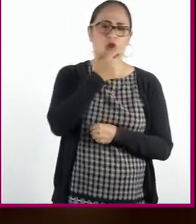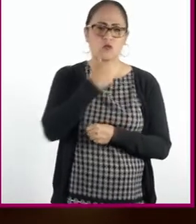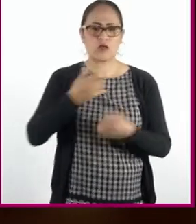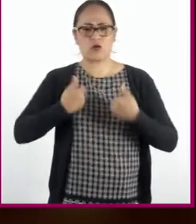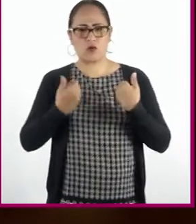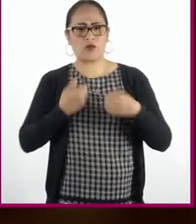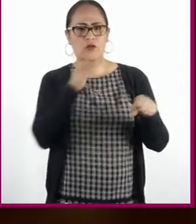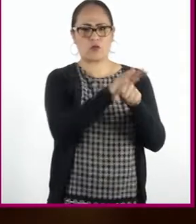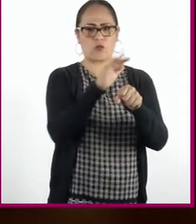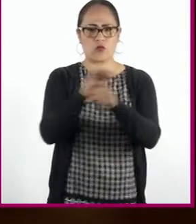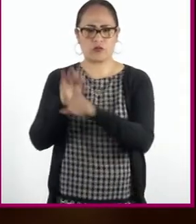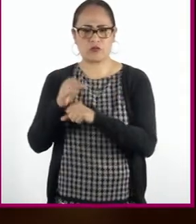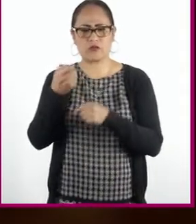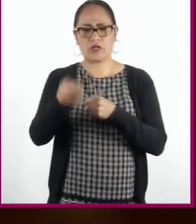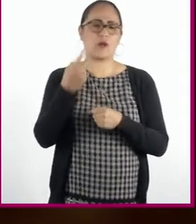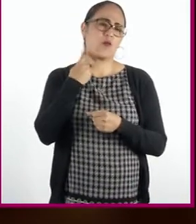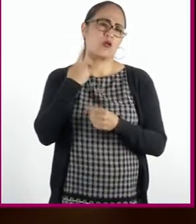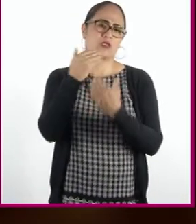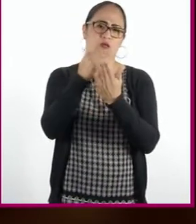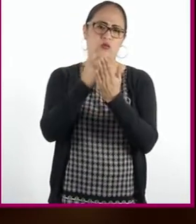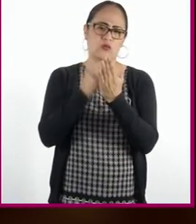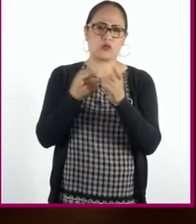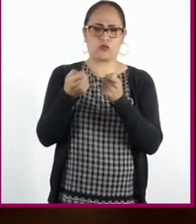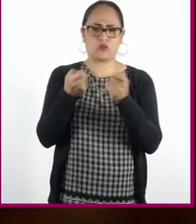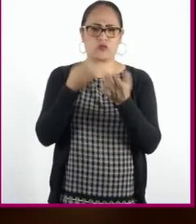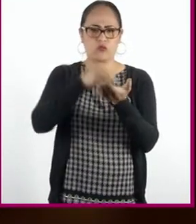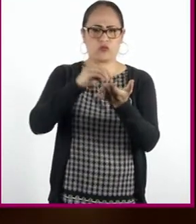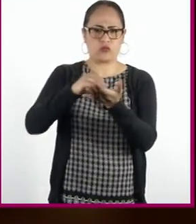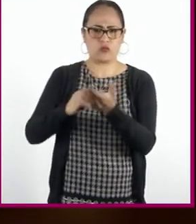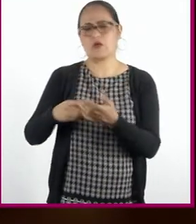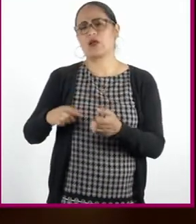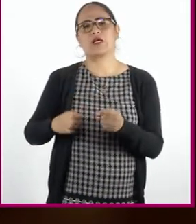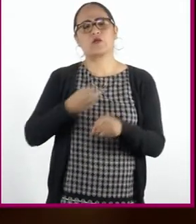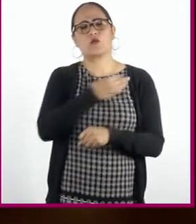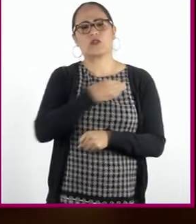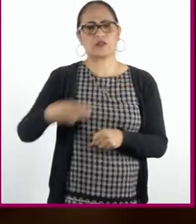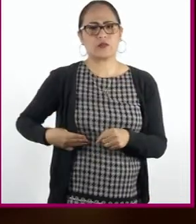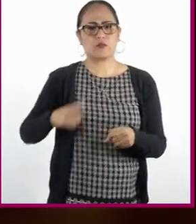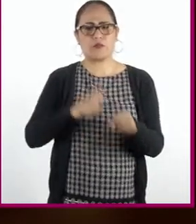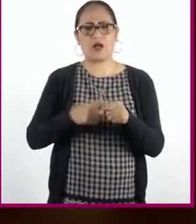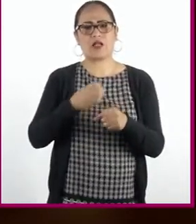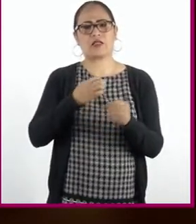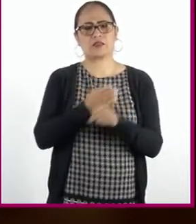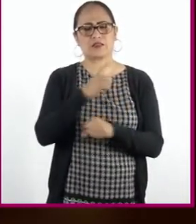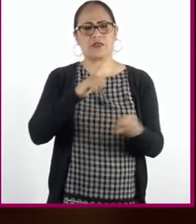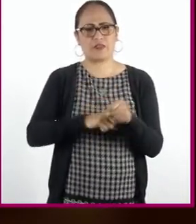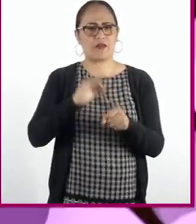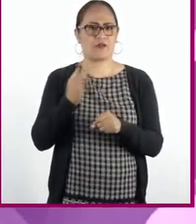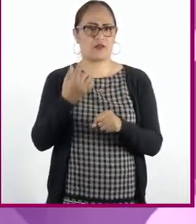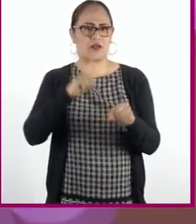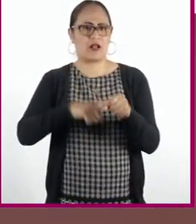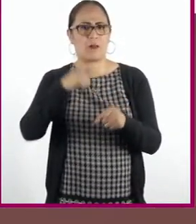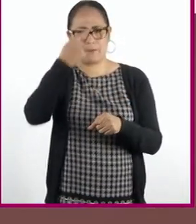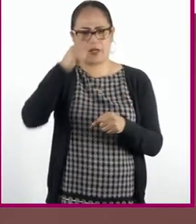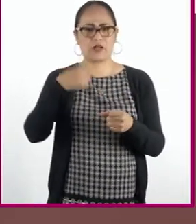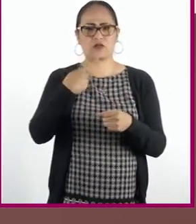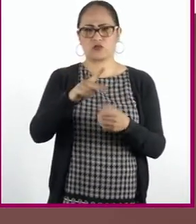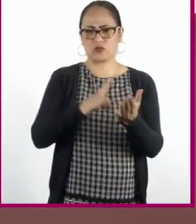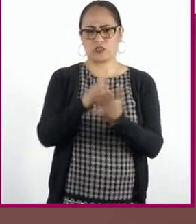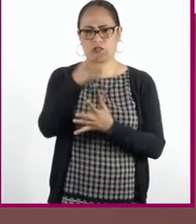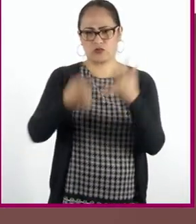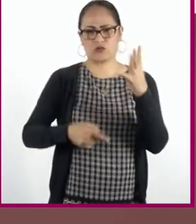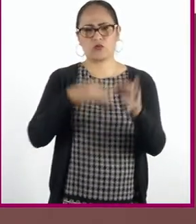Adolescentes, que coordina las políticas públicas federales, estatales y municipales para ayudar a garantizar sus derechos. ¿Cuáles